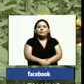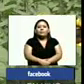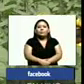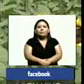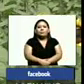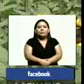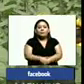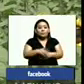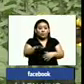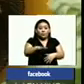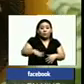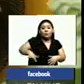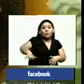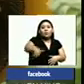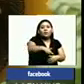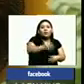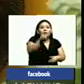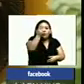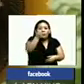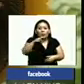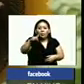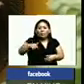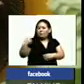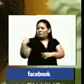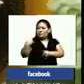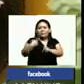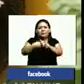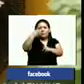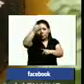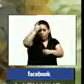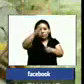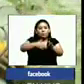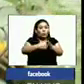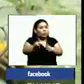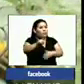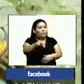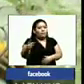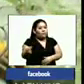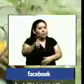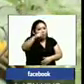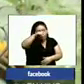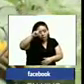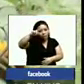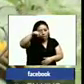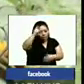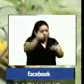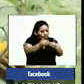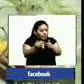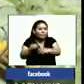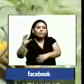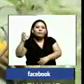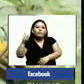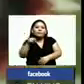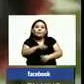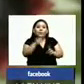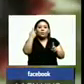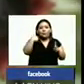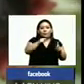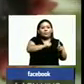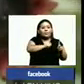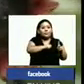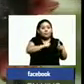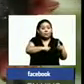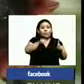El campo de girasoles Se habilitó este fin de semana No fue fácil lograr esta variedad Asegura Aníbal Trinidad